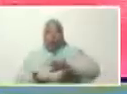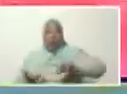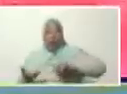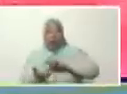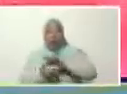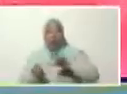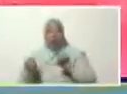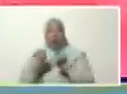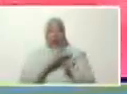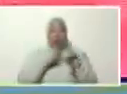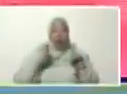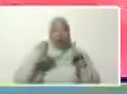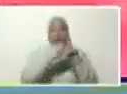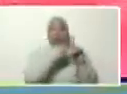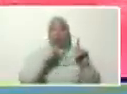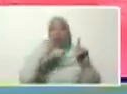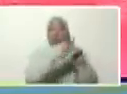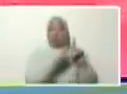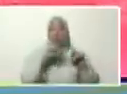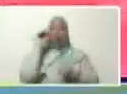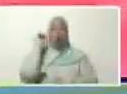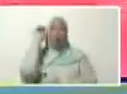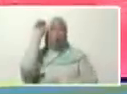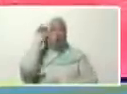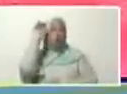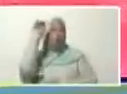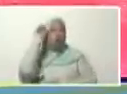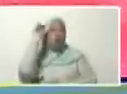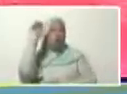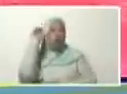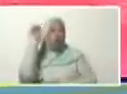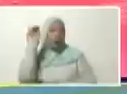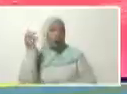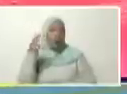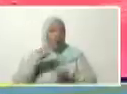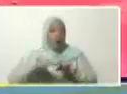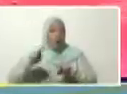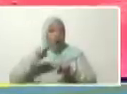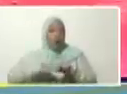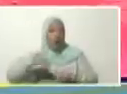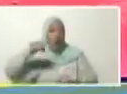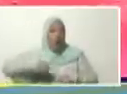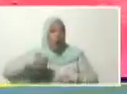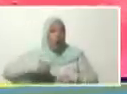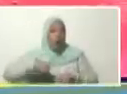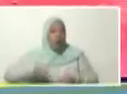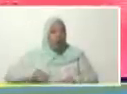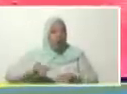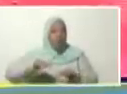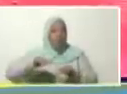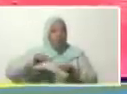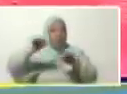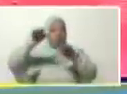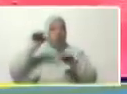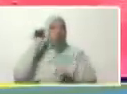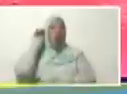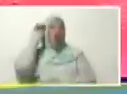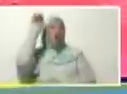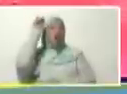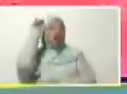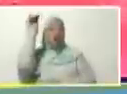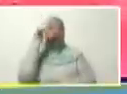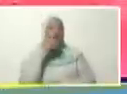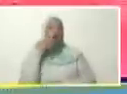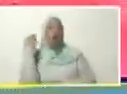Venezuela, la estábamos dando por el futuro, por estos niños y niñas que después se iban a convertir en